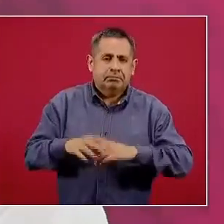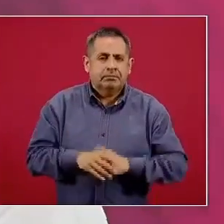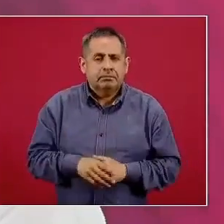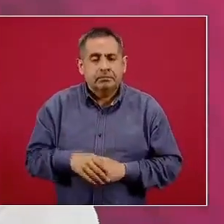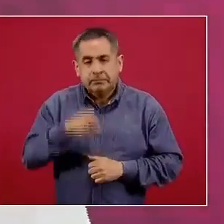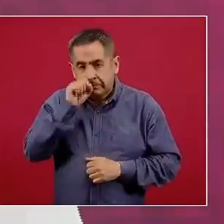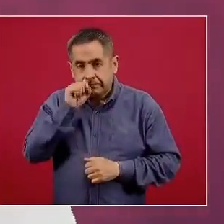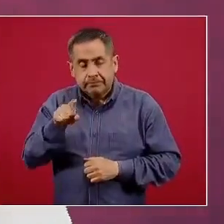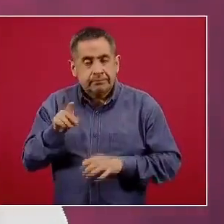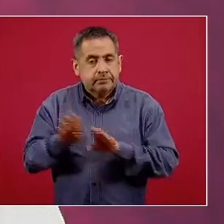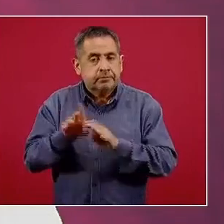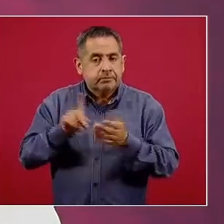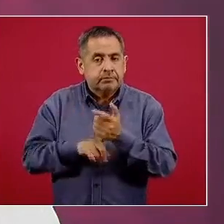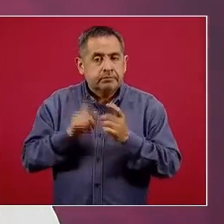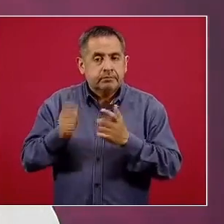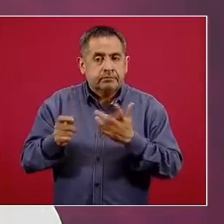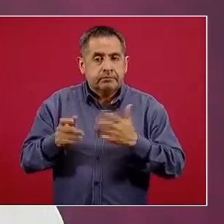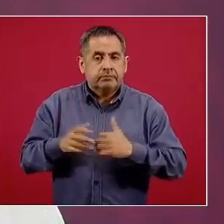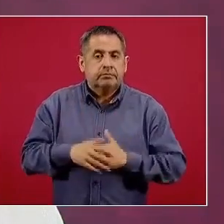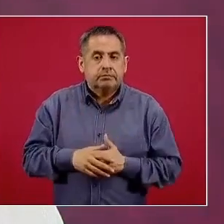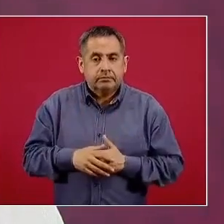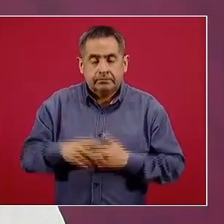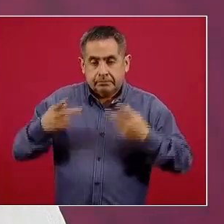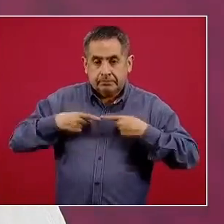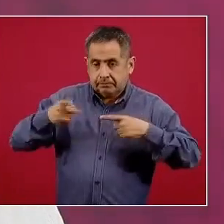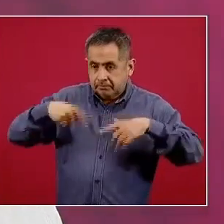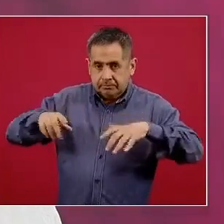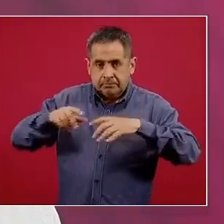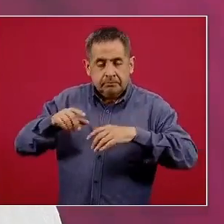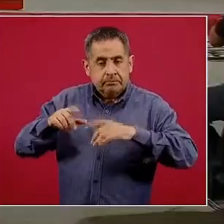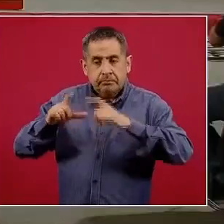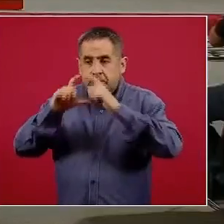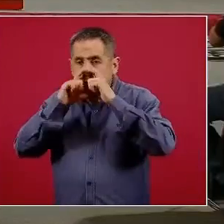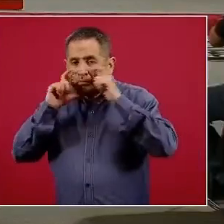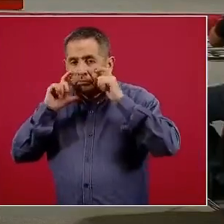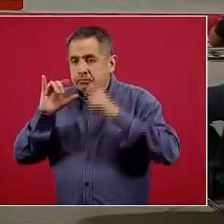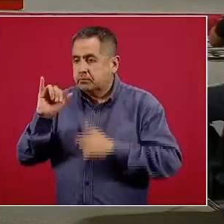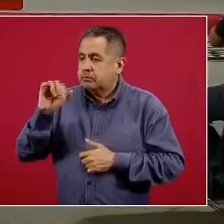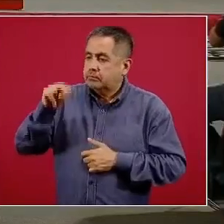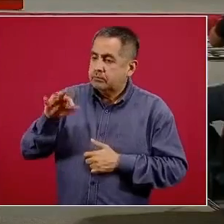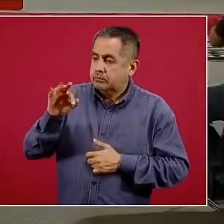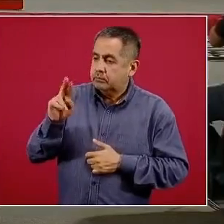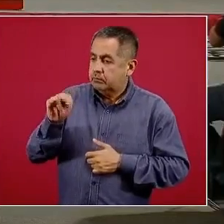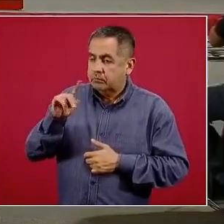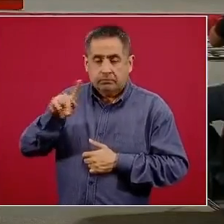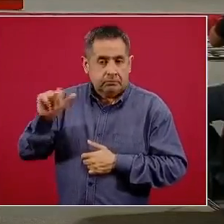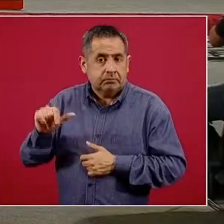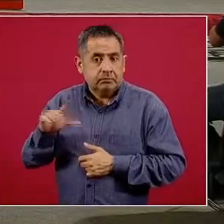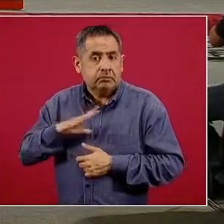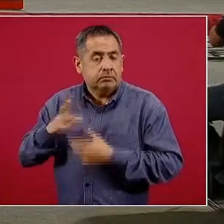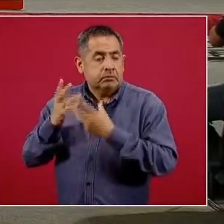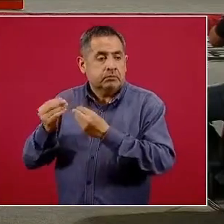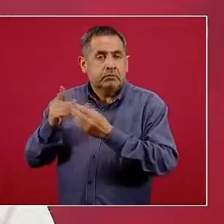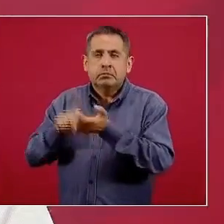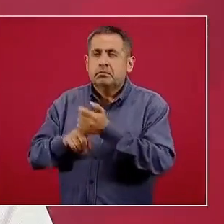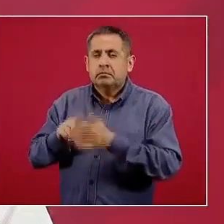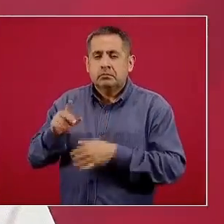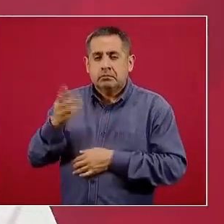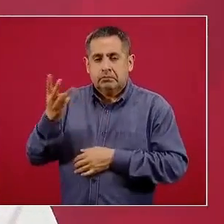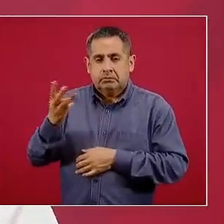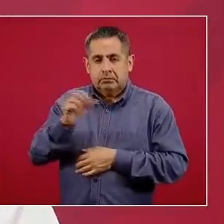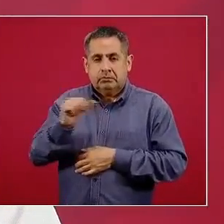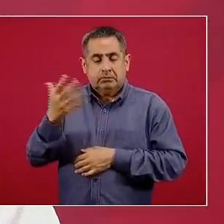Y también las personas con influenza, un porcentaje que se ha estimado del 3